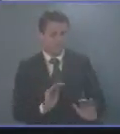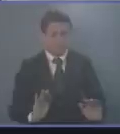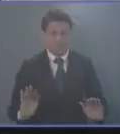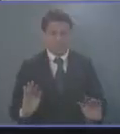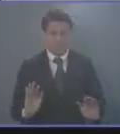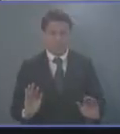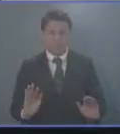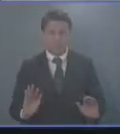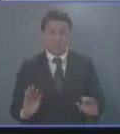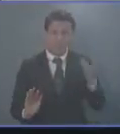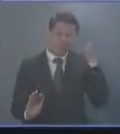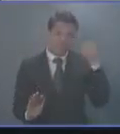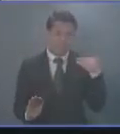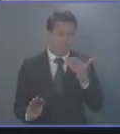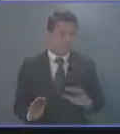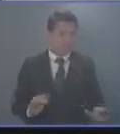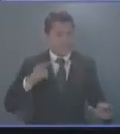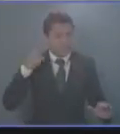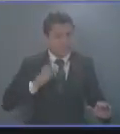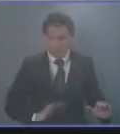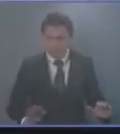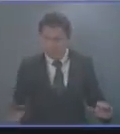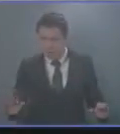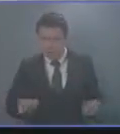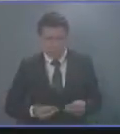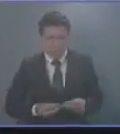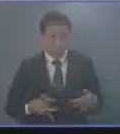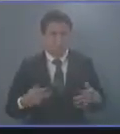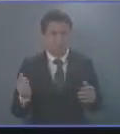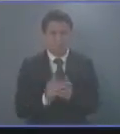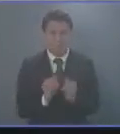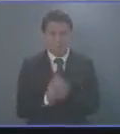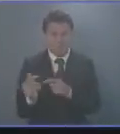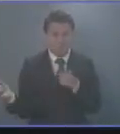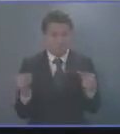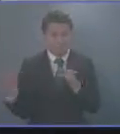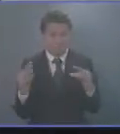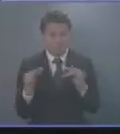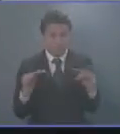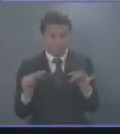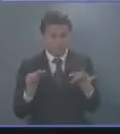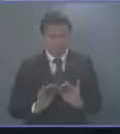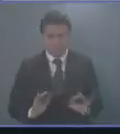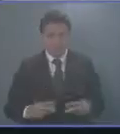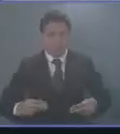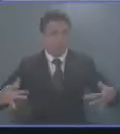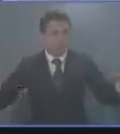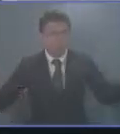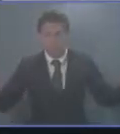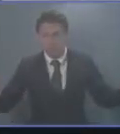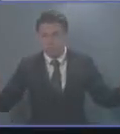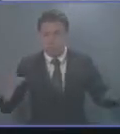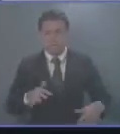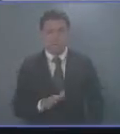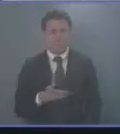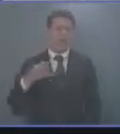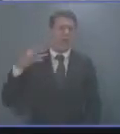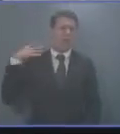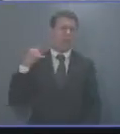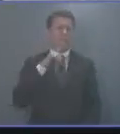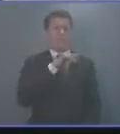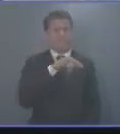niñas desaparecidos durante el conflicto armado. Hasta hoy, de alrededor de 1,000 niños y niñas que han